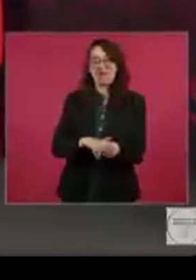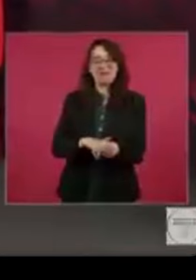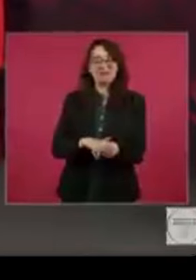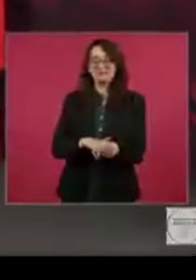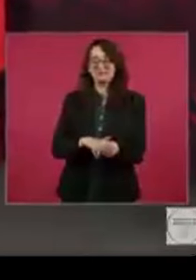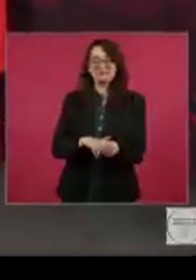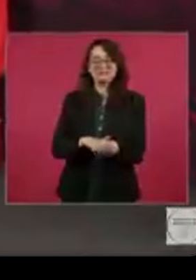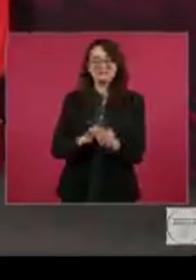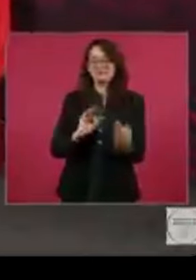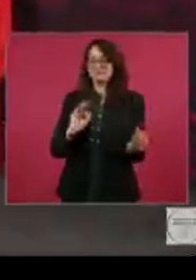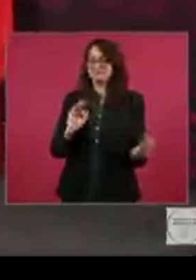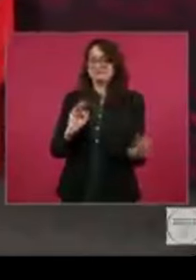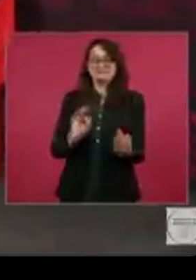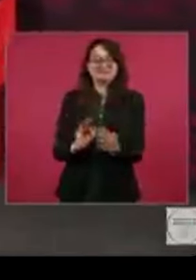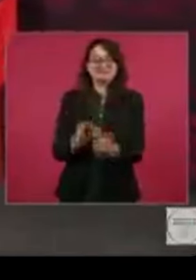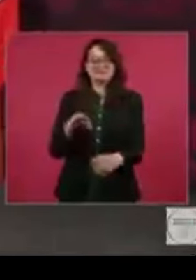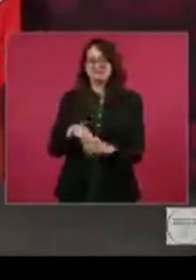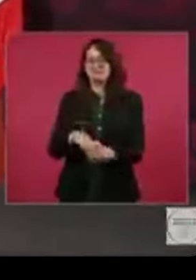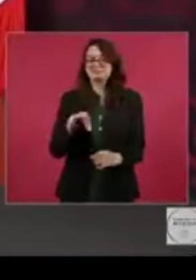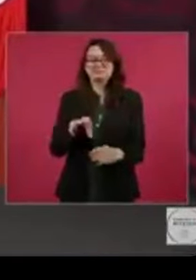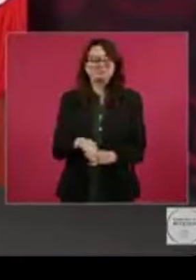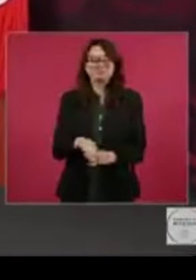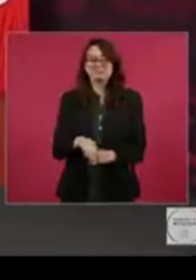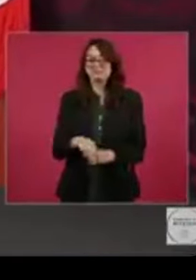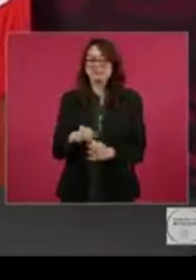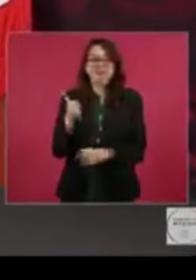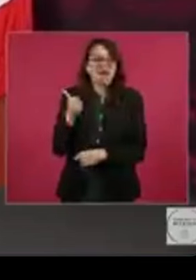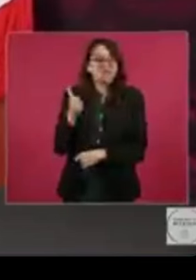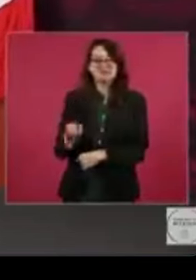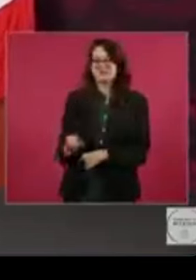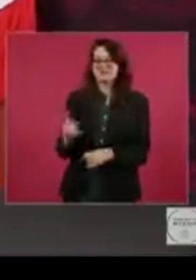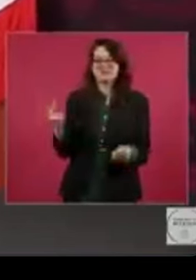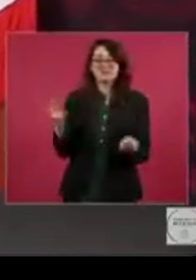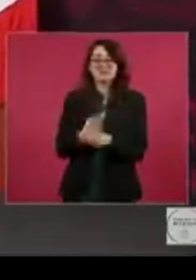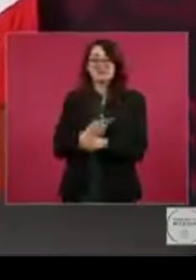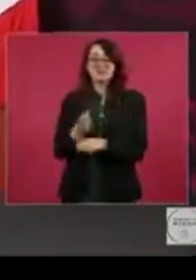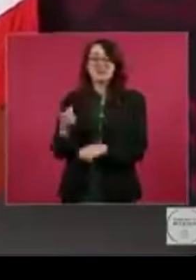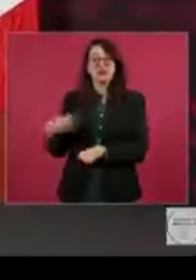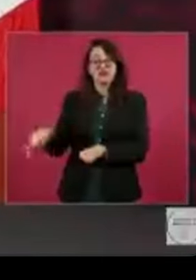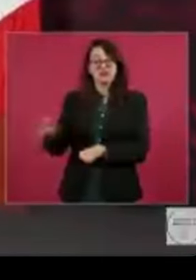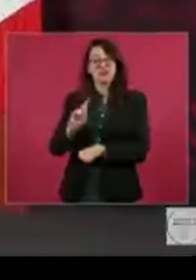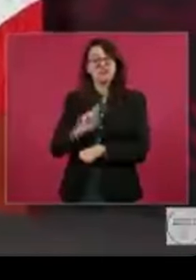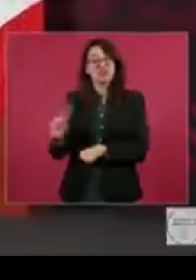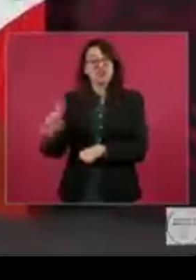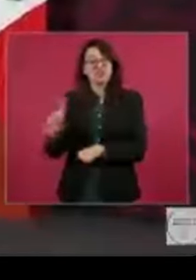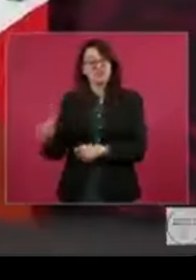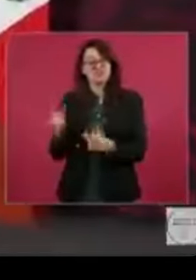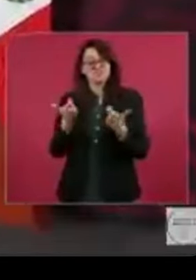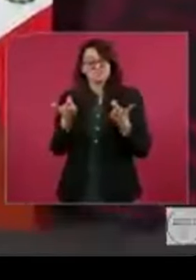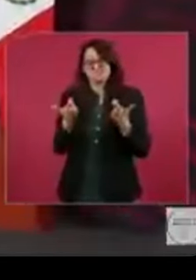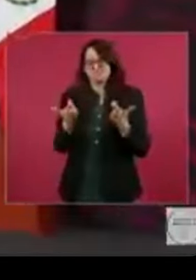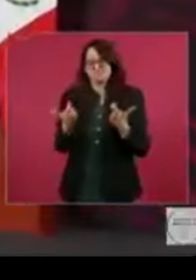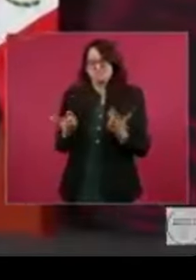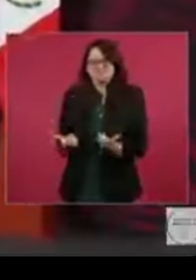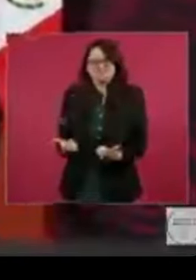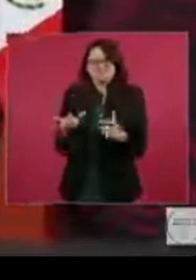así son las elecciones Hay muchísimo dinero de por